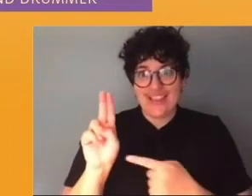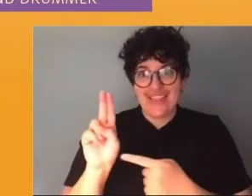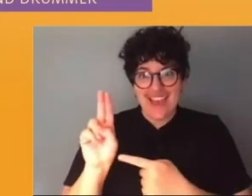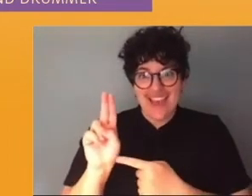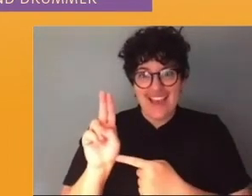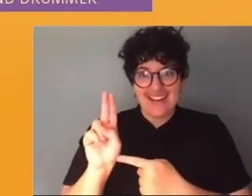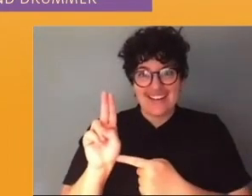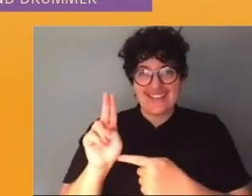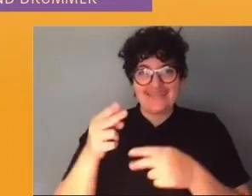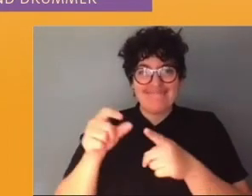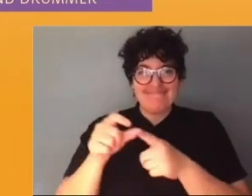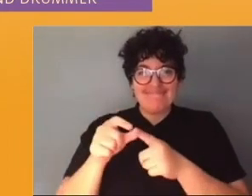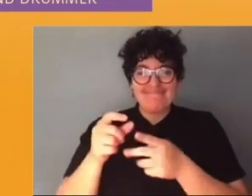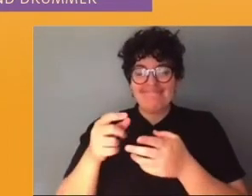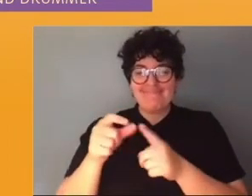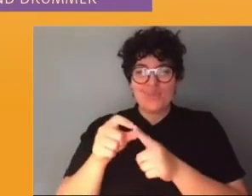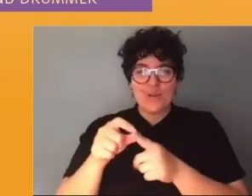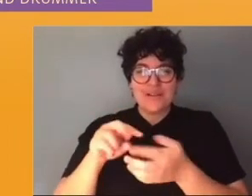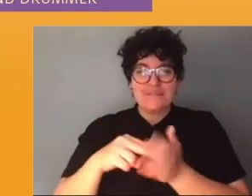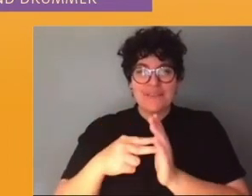la fiebre.